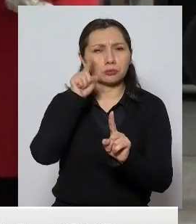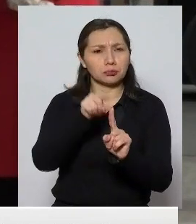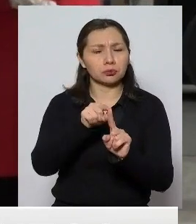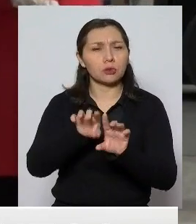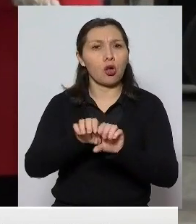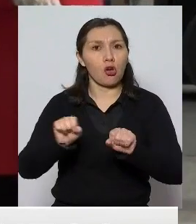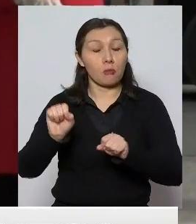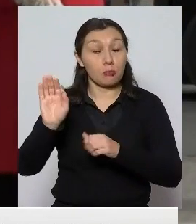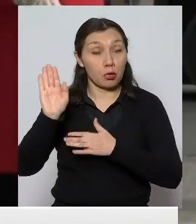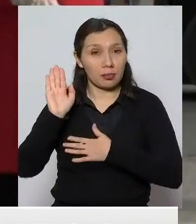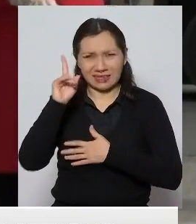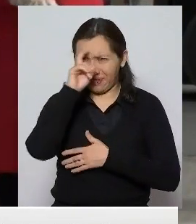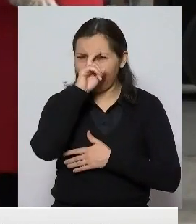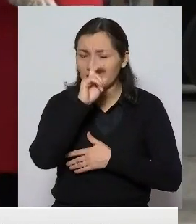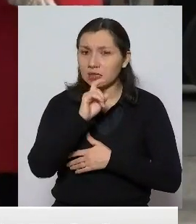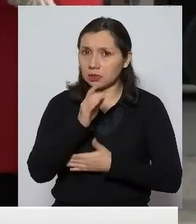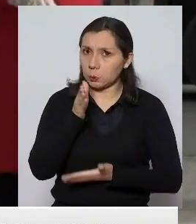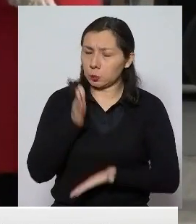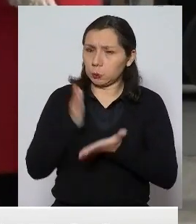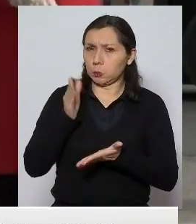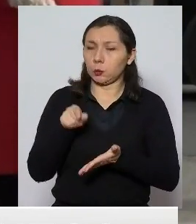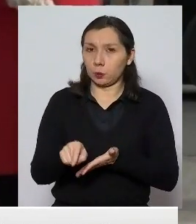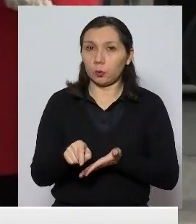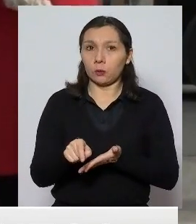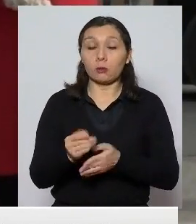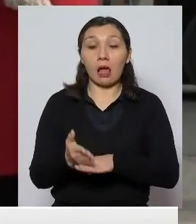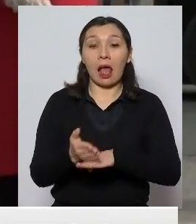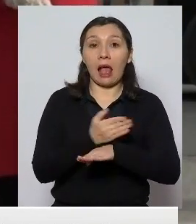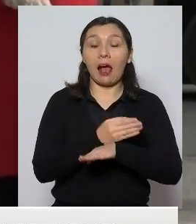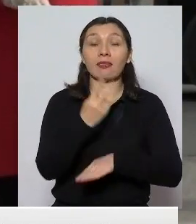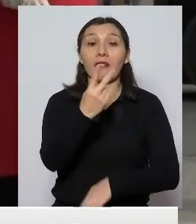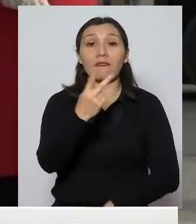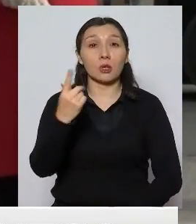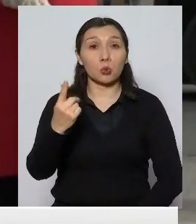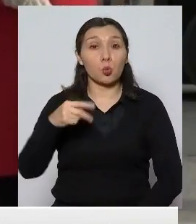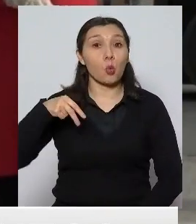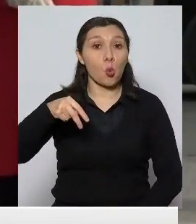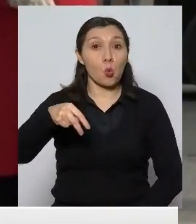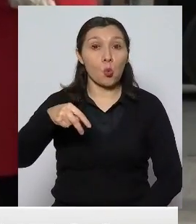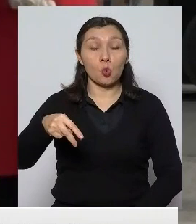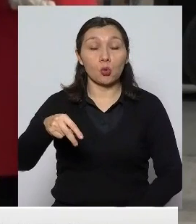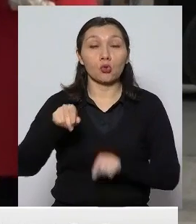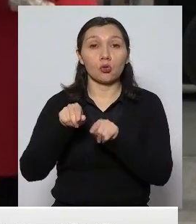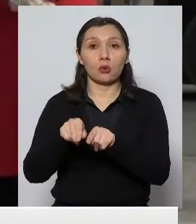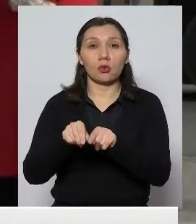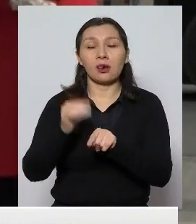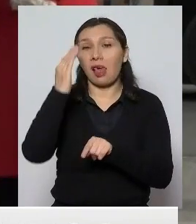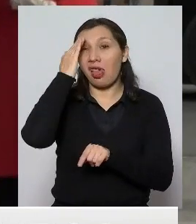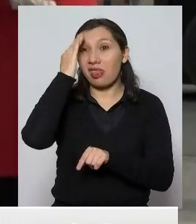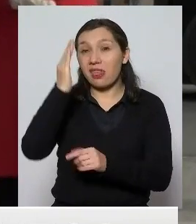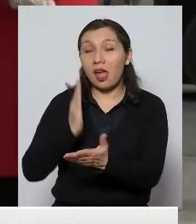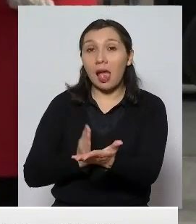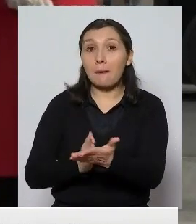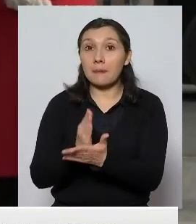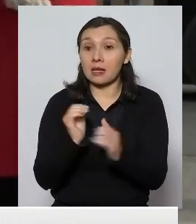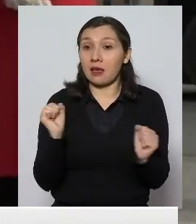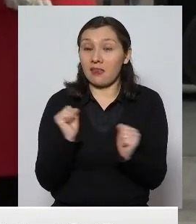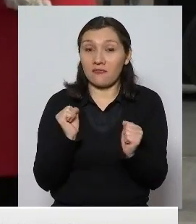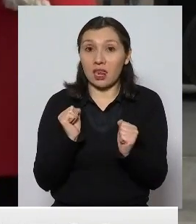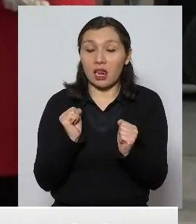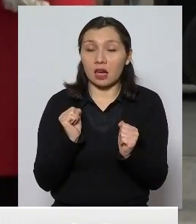compromiso difícil, exigente, que antes del 21 de junio, día que comienza el